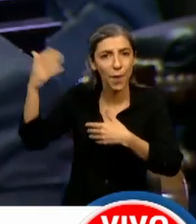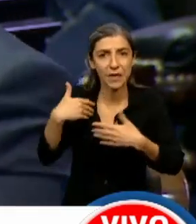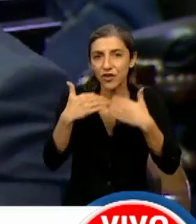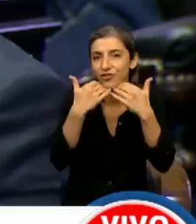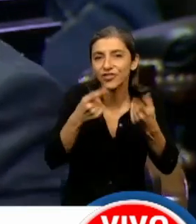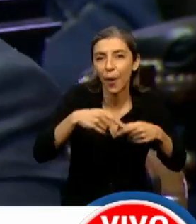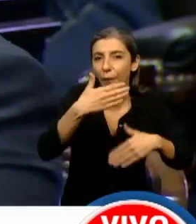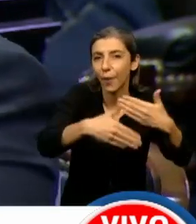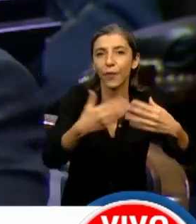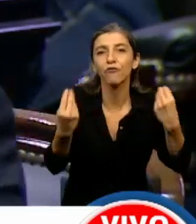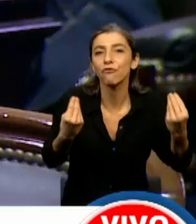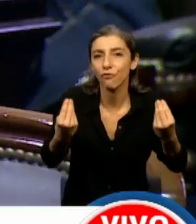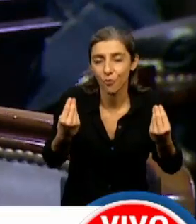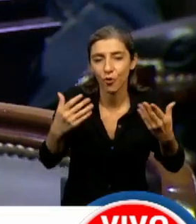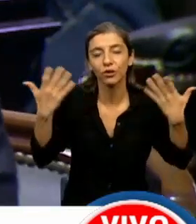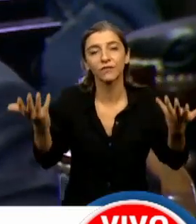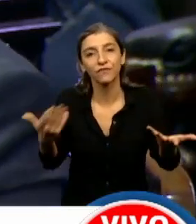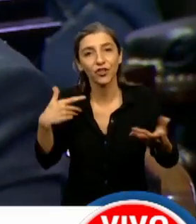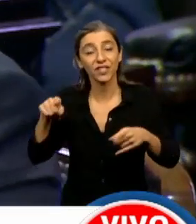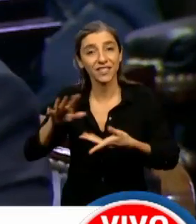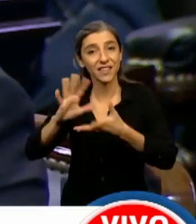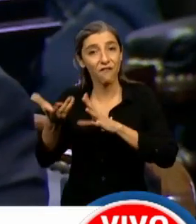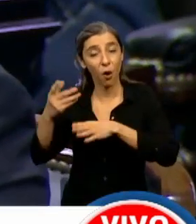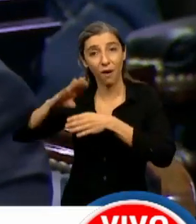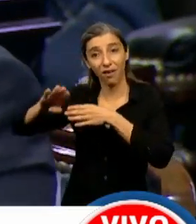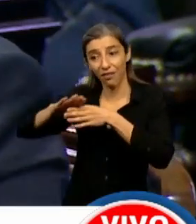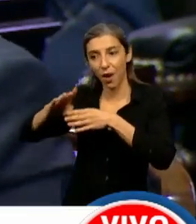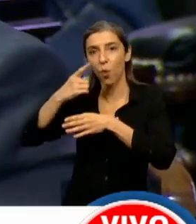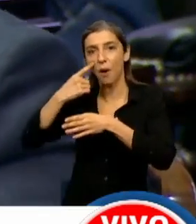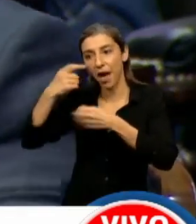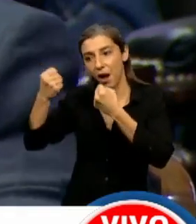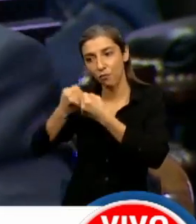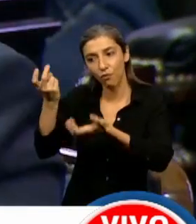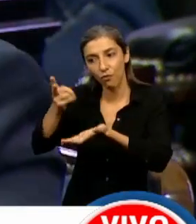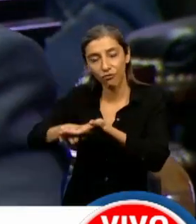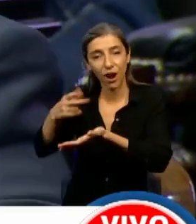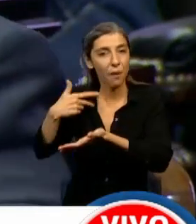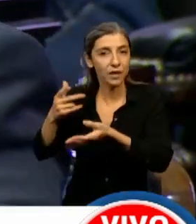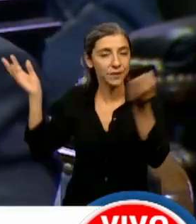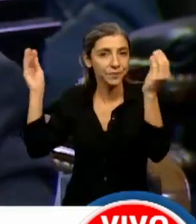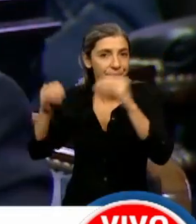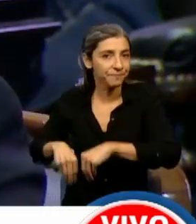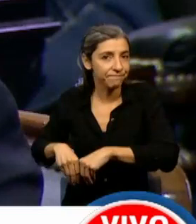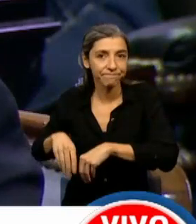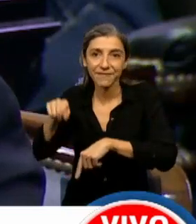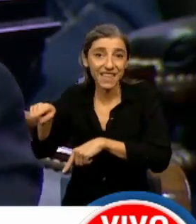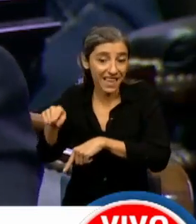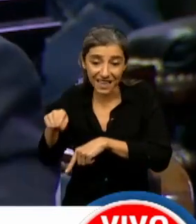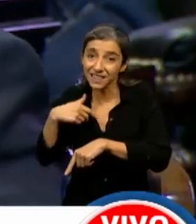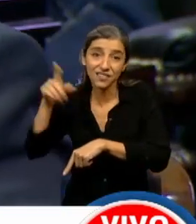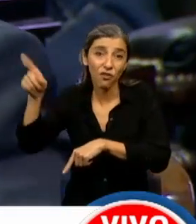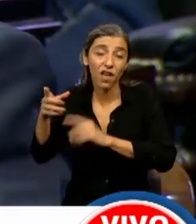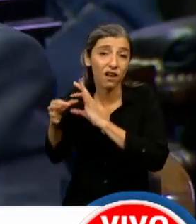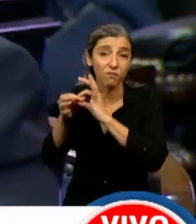de la política de renegociación de la deuda tiene un impacto sustantivo en la